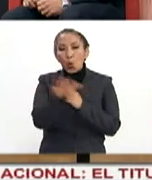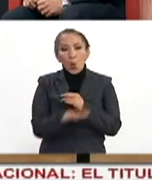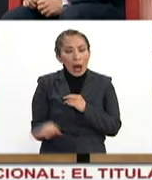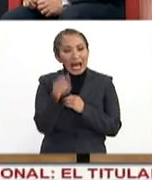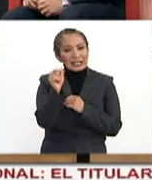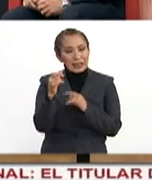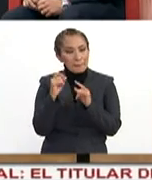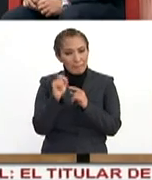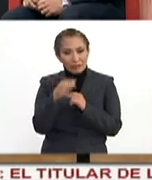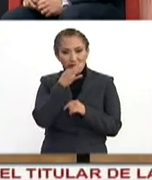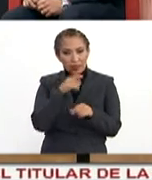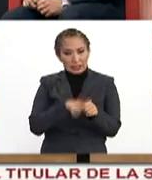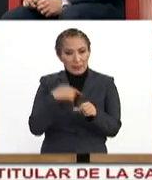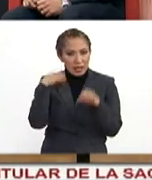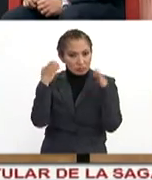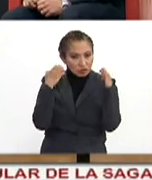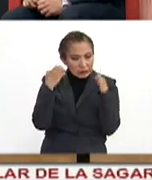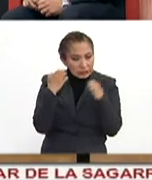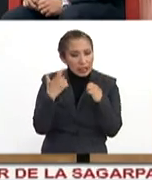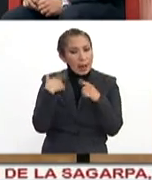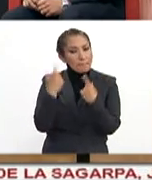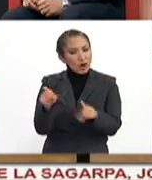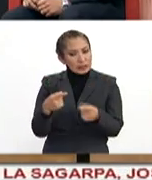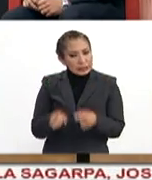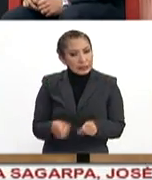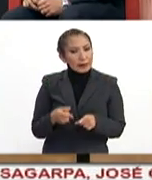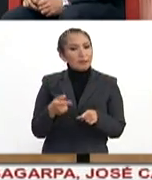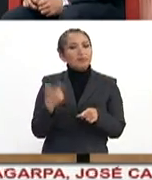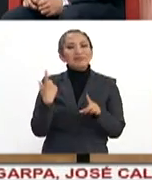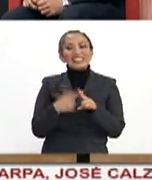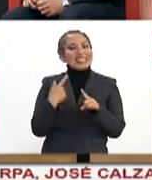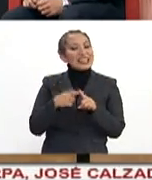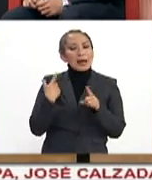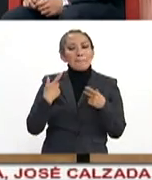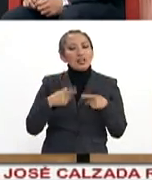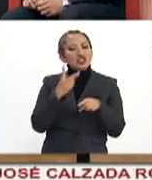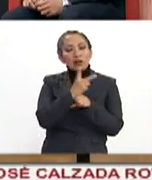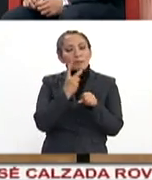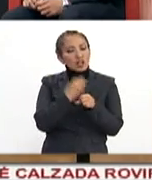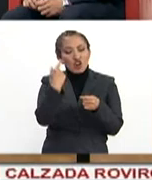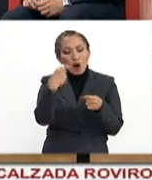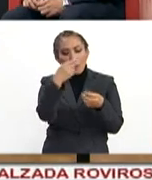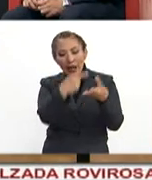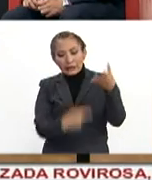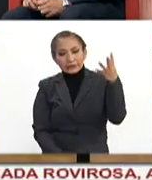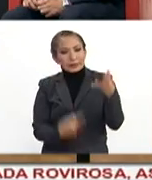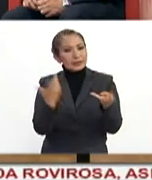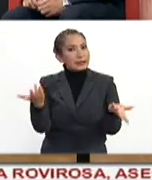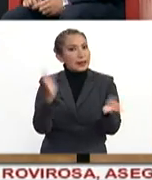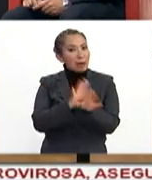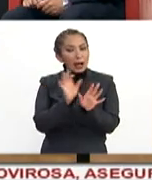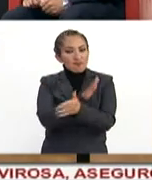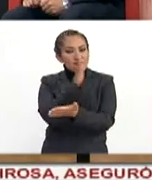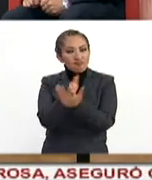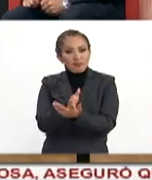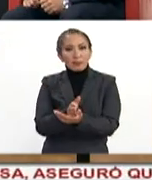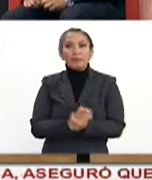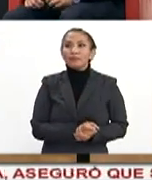cabo esta exposición de música? ¿Quiénes están invitados principalmente a